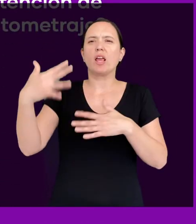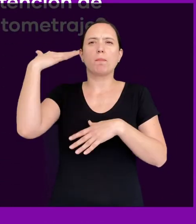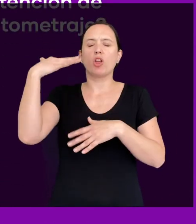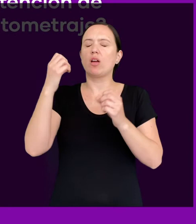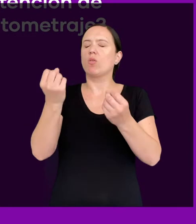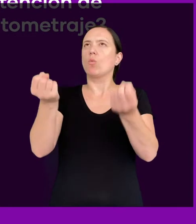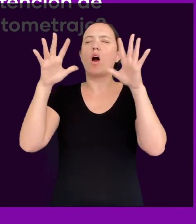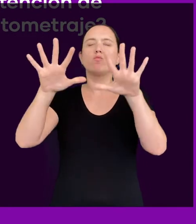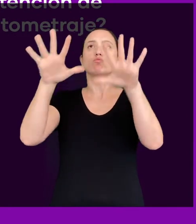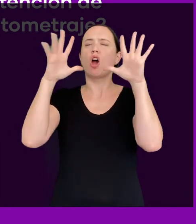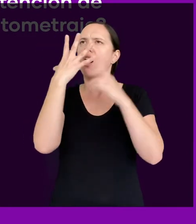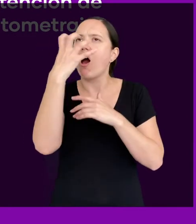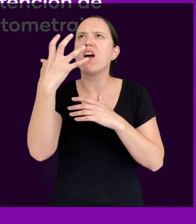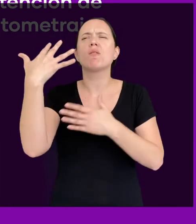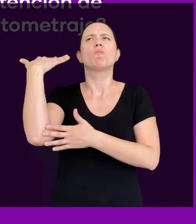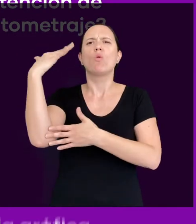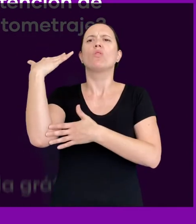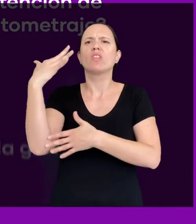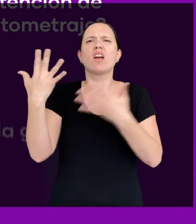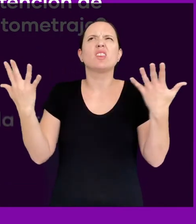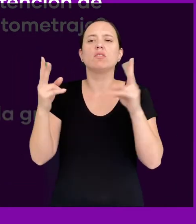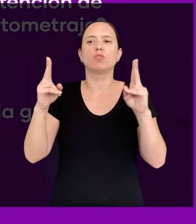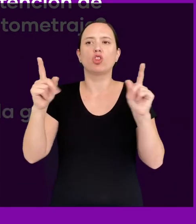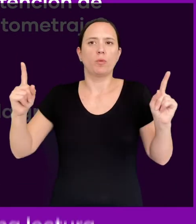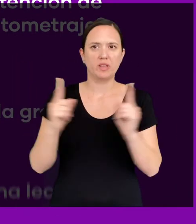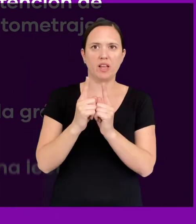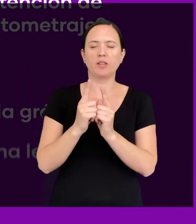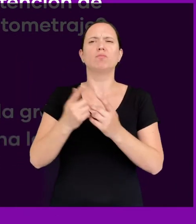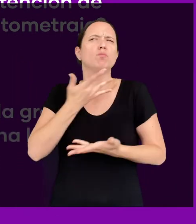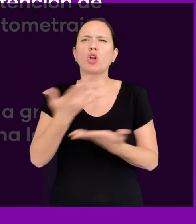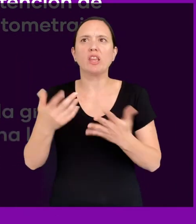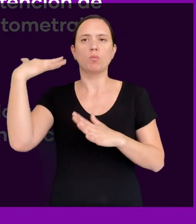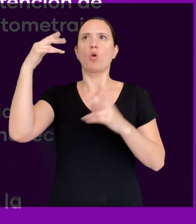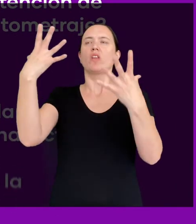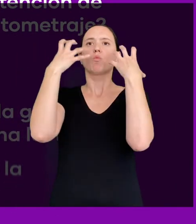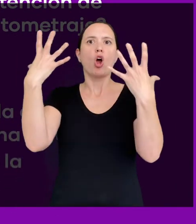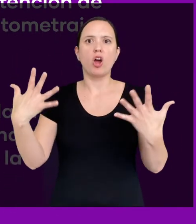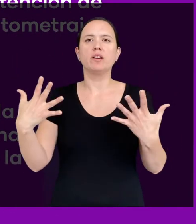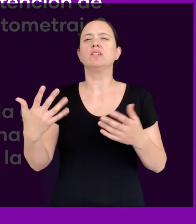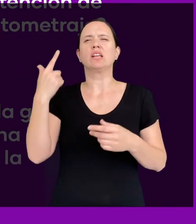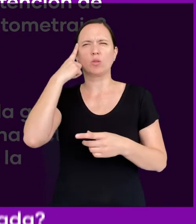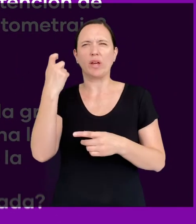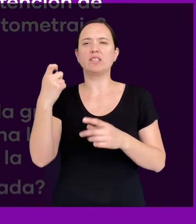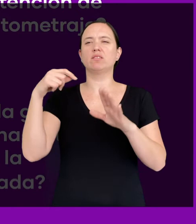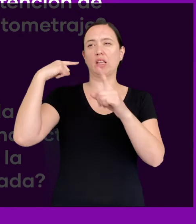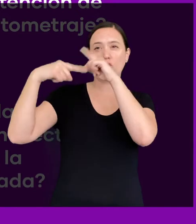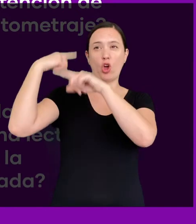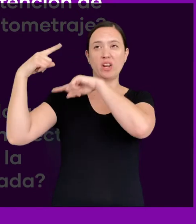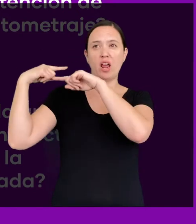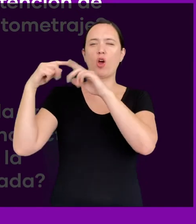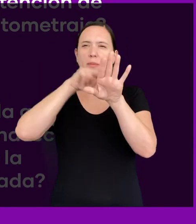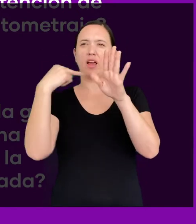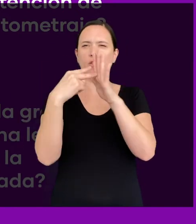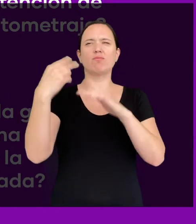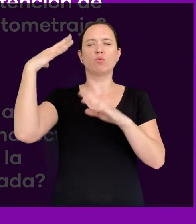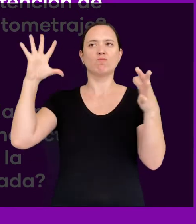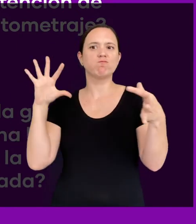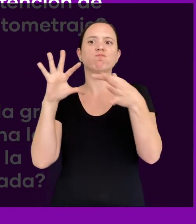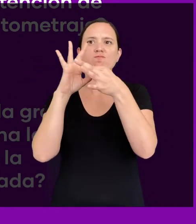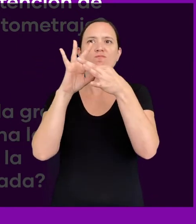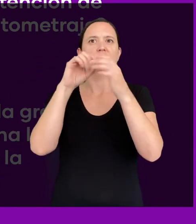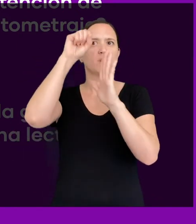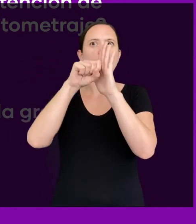de la estética del cortometraje? ¿Y por qué? ¿Cómo crees que la gráfica aporta una buena lectura de la historia y de la metáfora